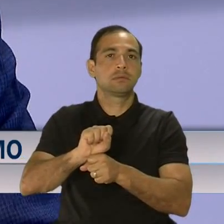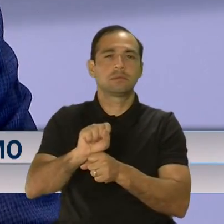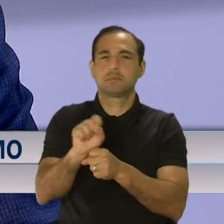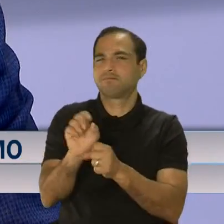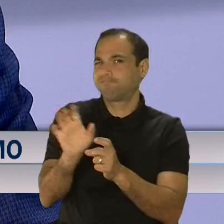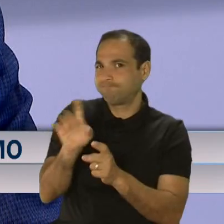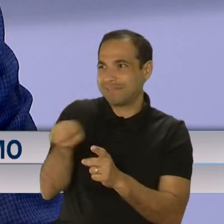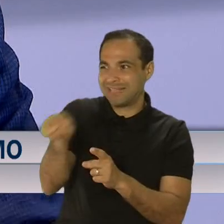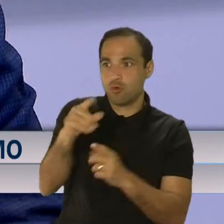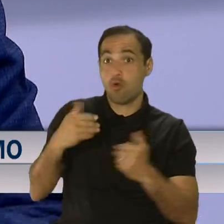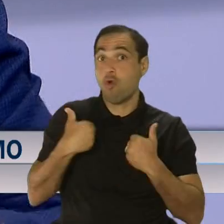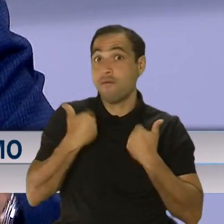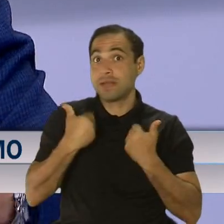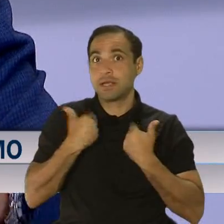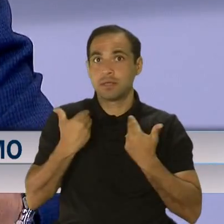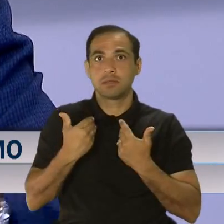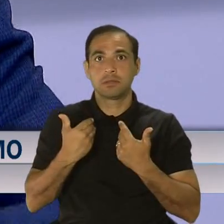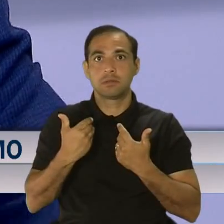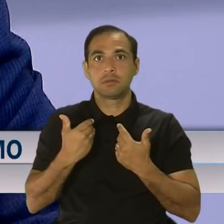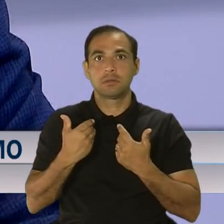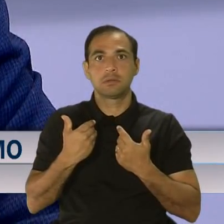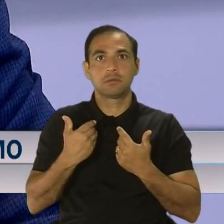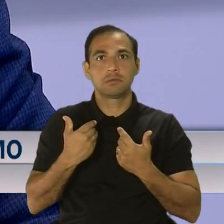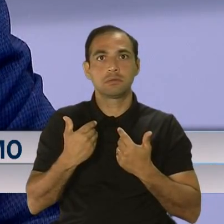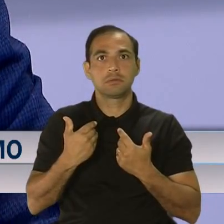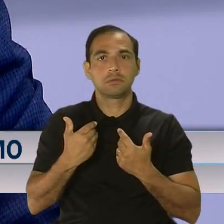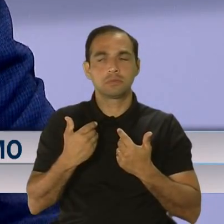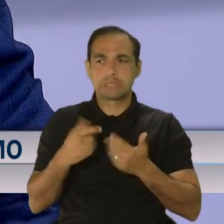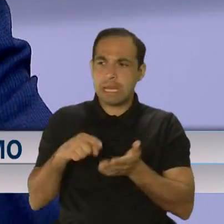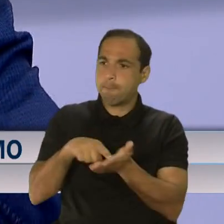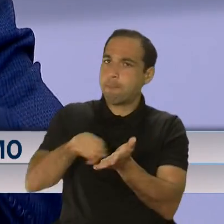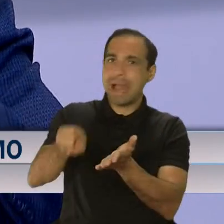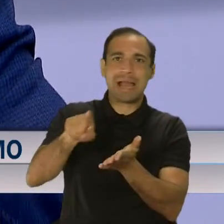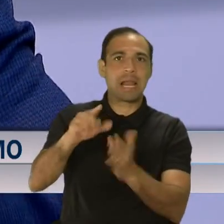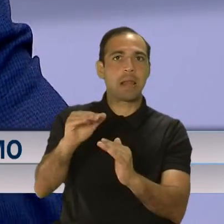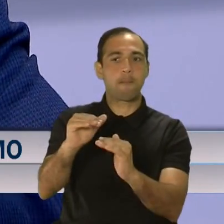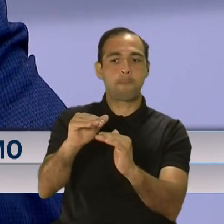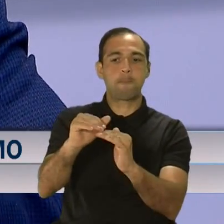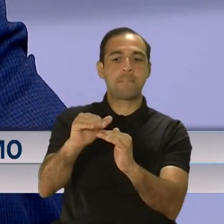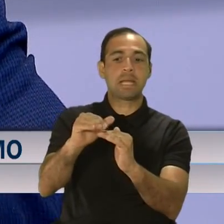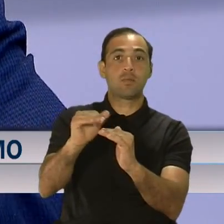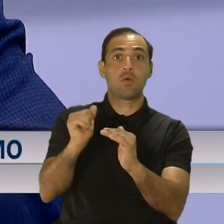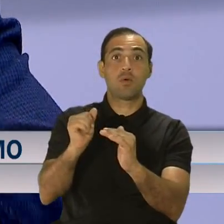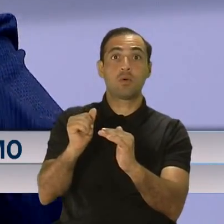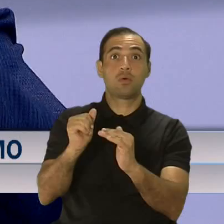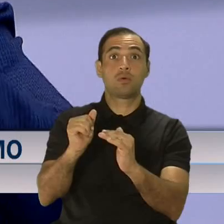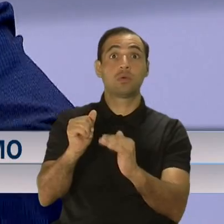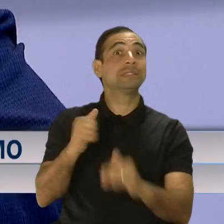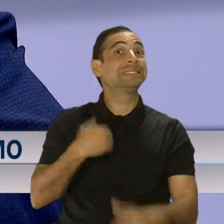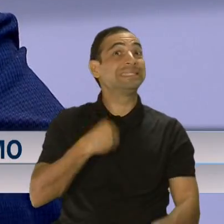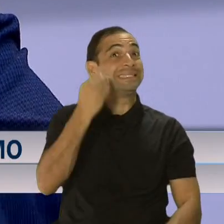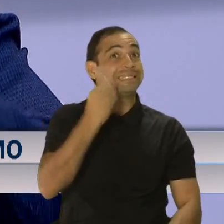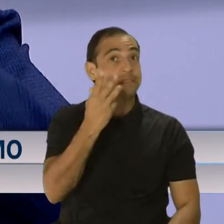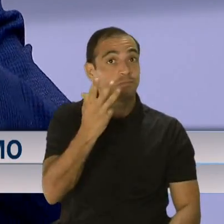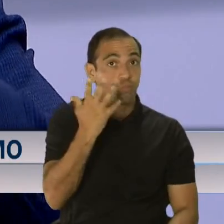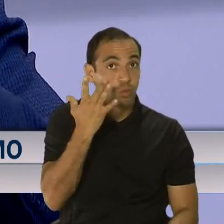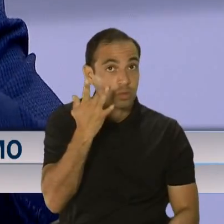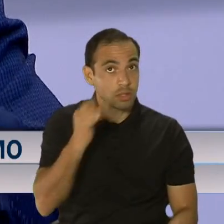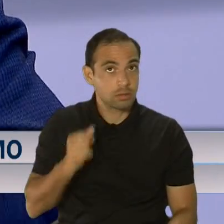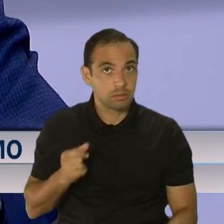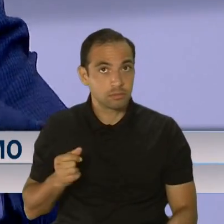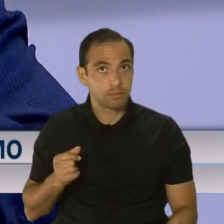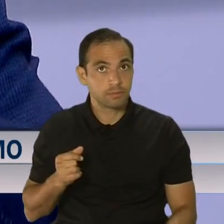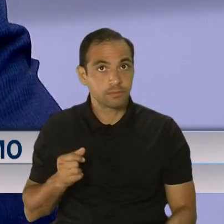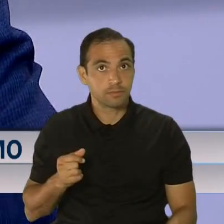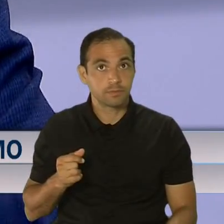jóvenes, empezaban con salario mínimo. El asunto, menciono todo esto porque interesantemente para